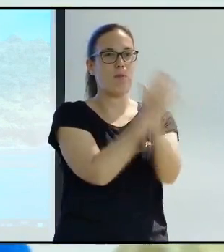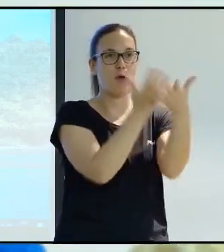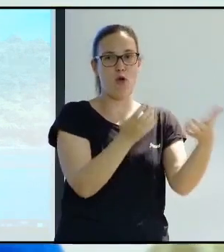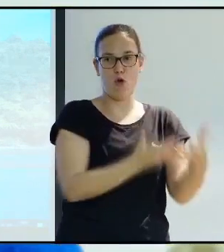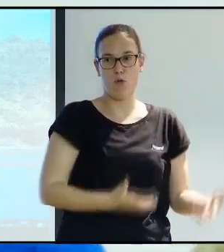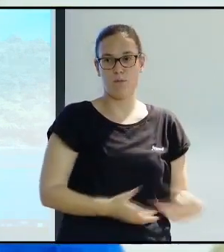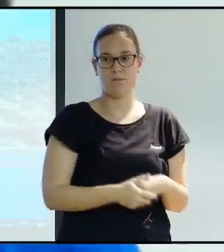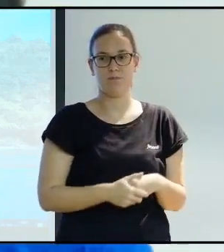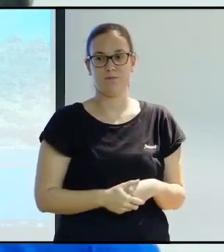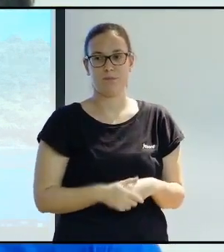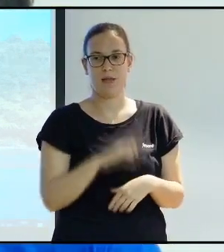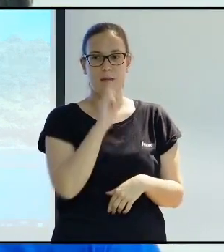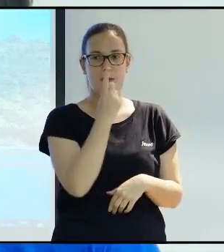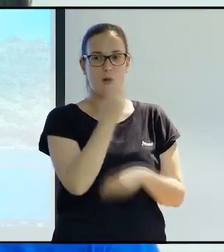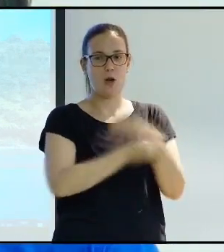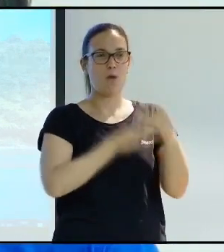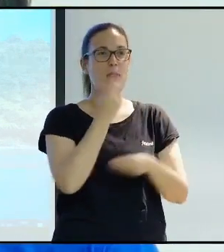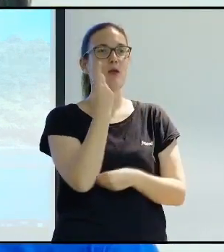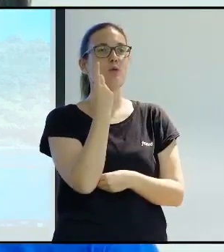Primero voy a hacer un experimento.